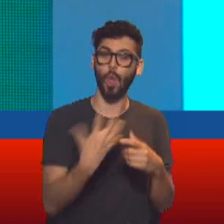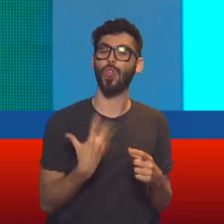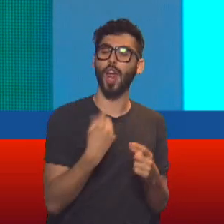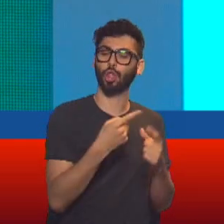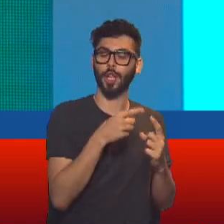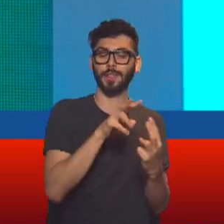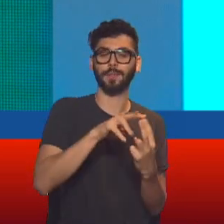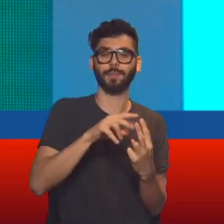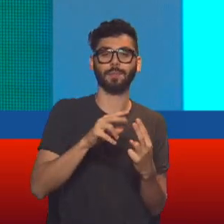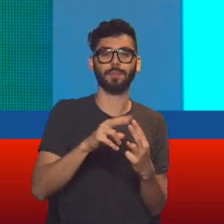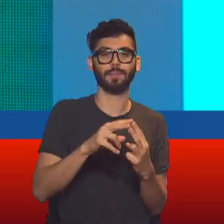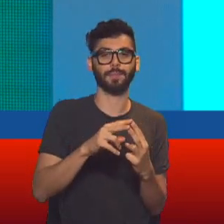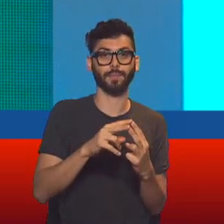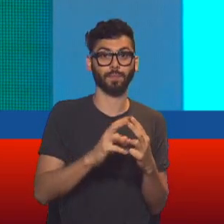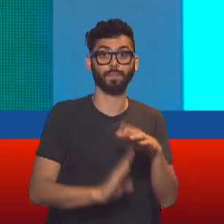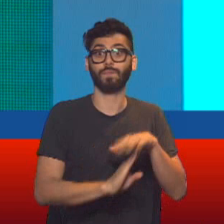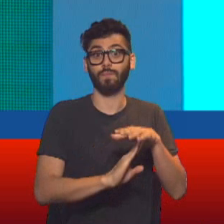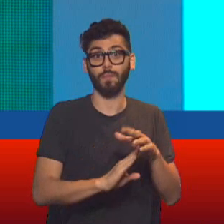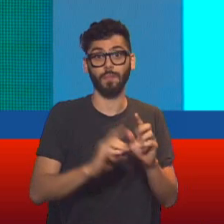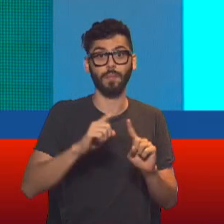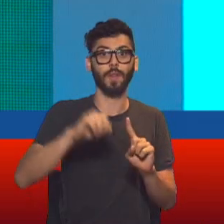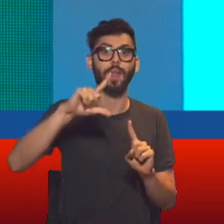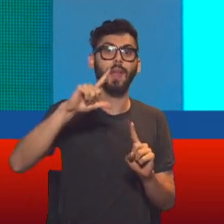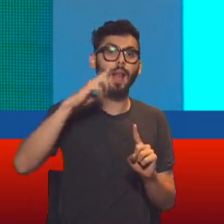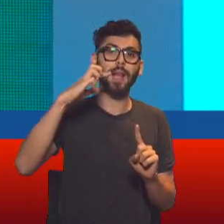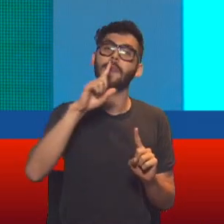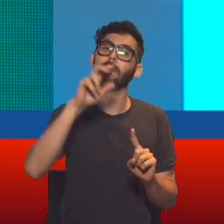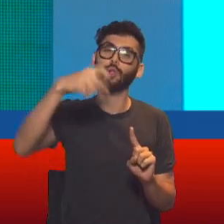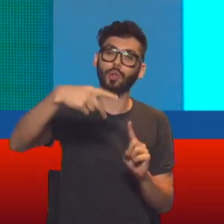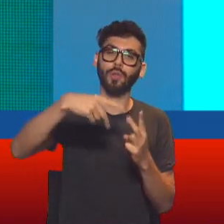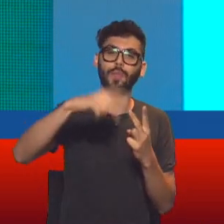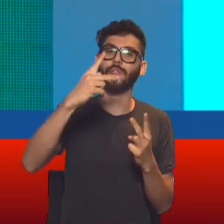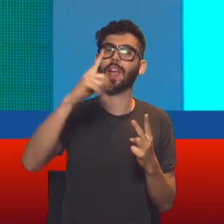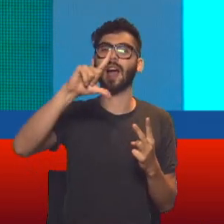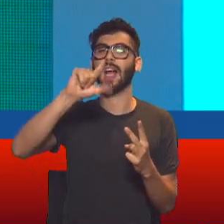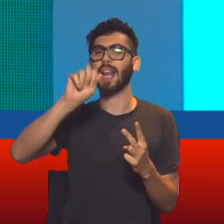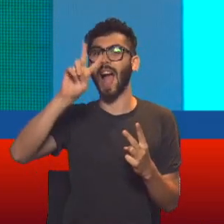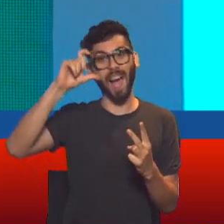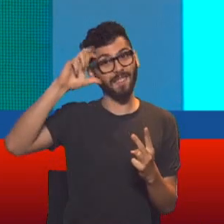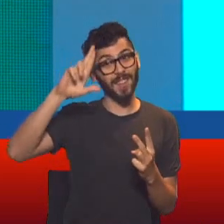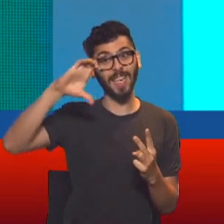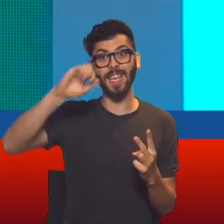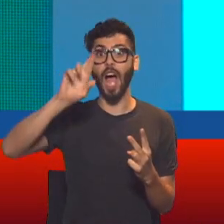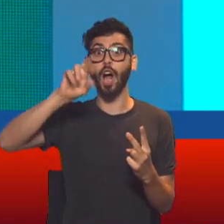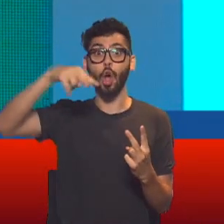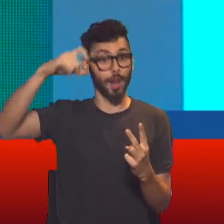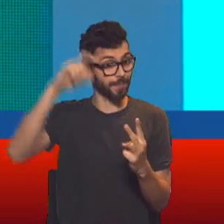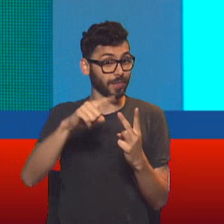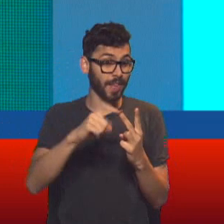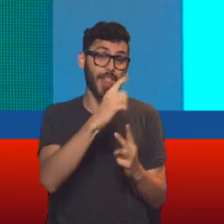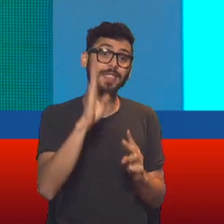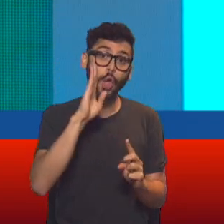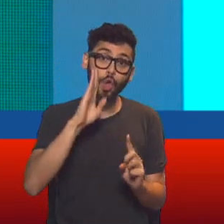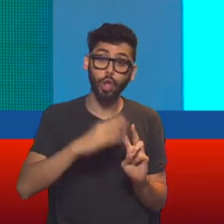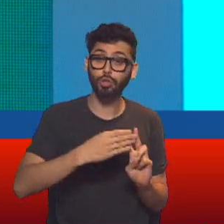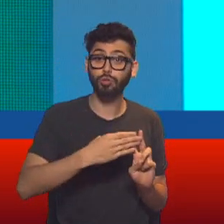momento, autoridades importantes, David Lipton, Mauricio Claver Carone, que este funcionario estadounidense,